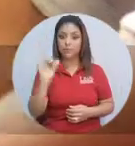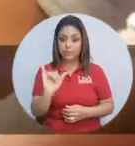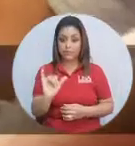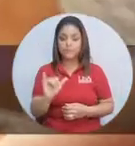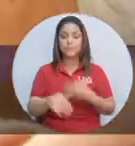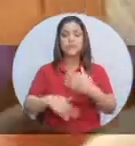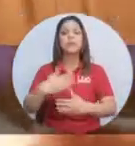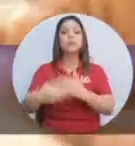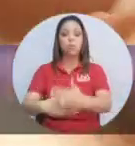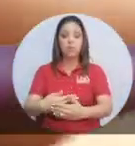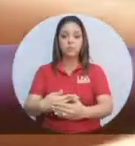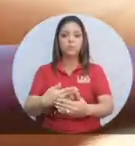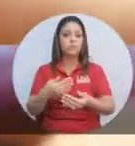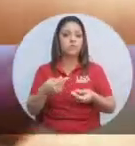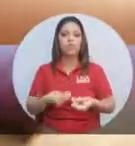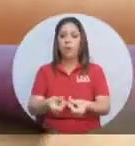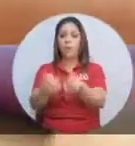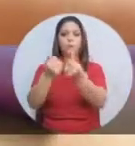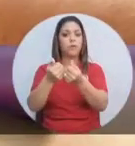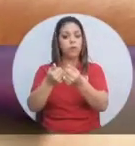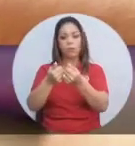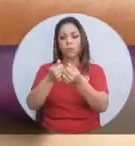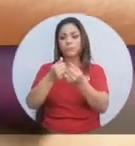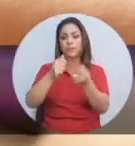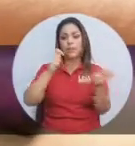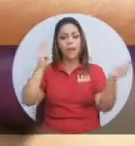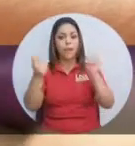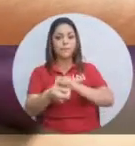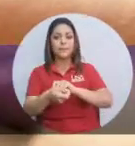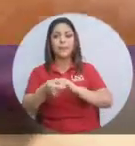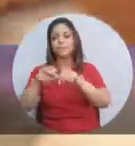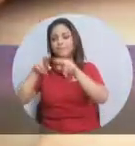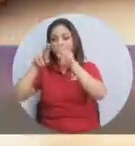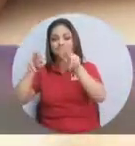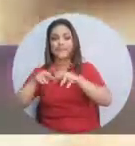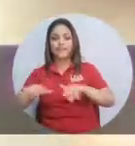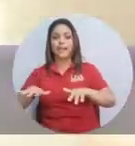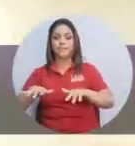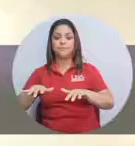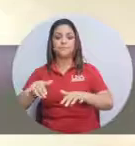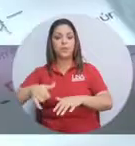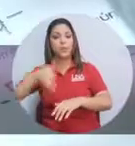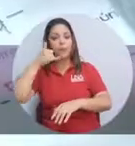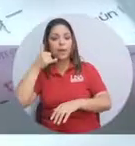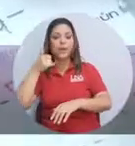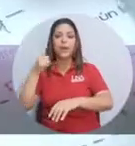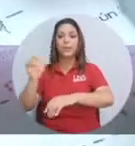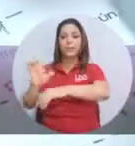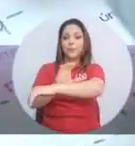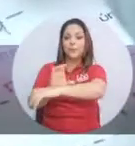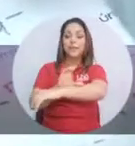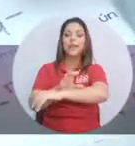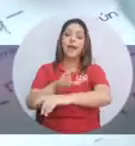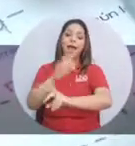y rápidamente se transfiere al contexto digital, la agresión